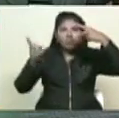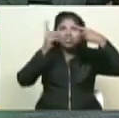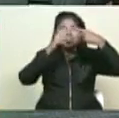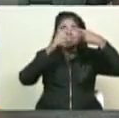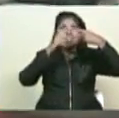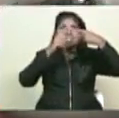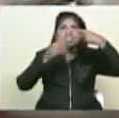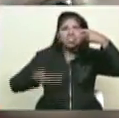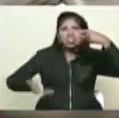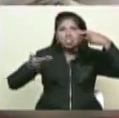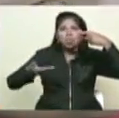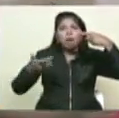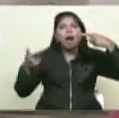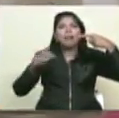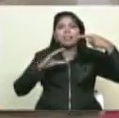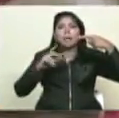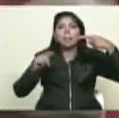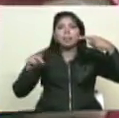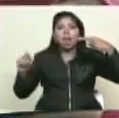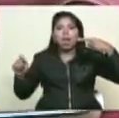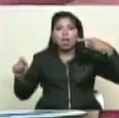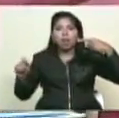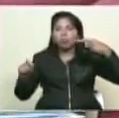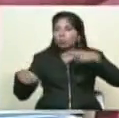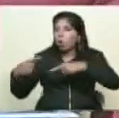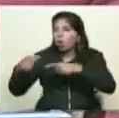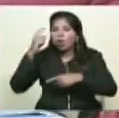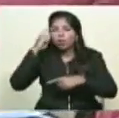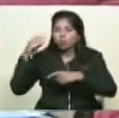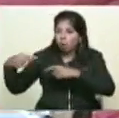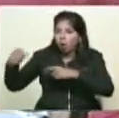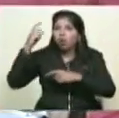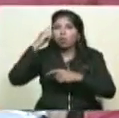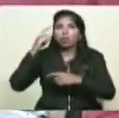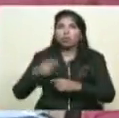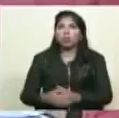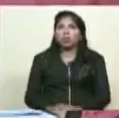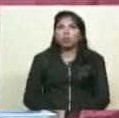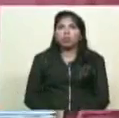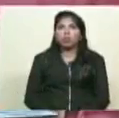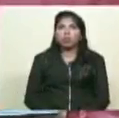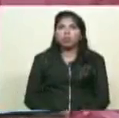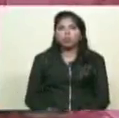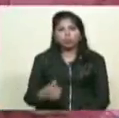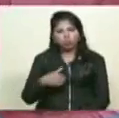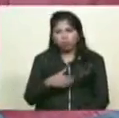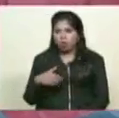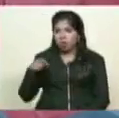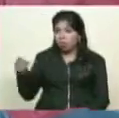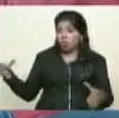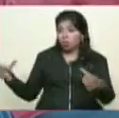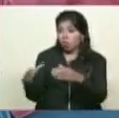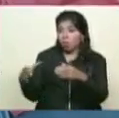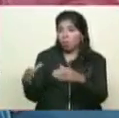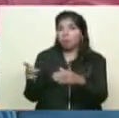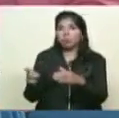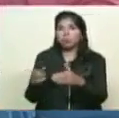Congreso aporte soluciones concretas y estratégicas